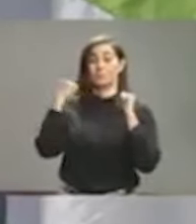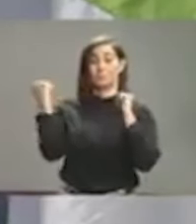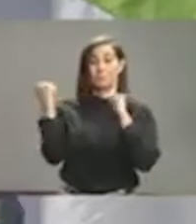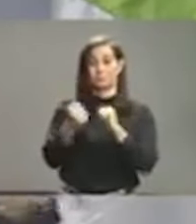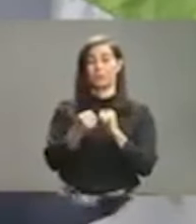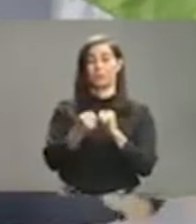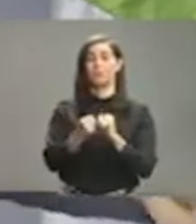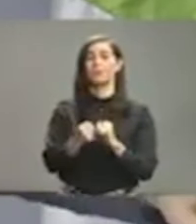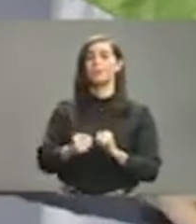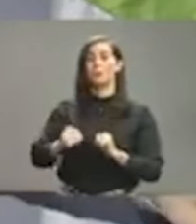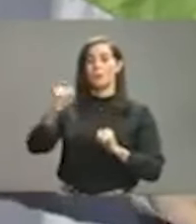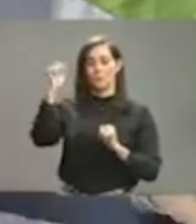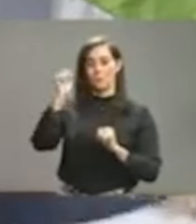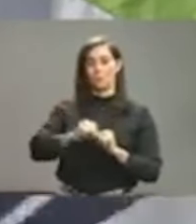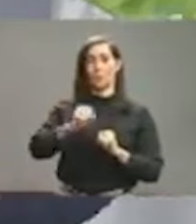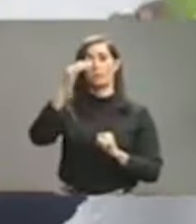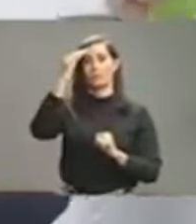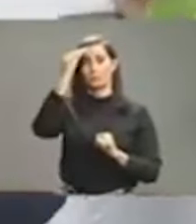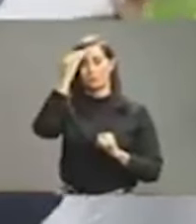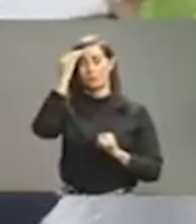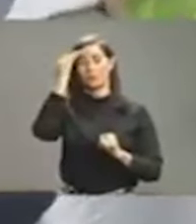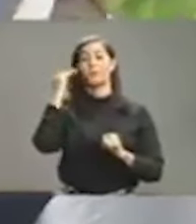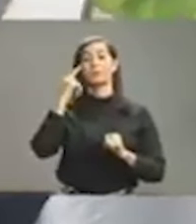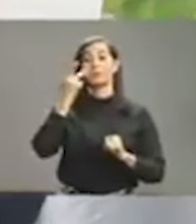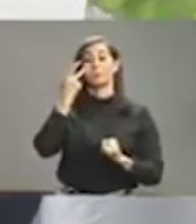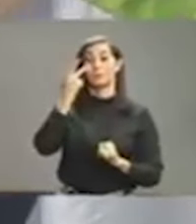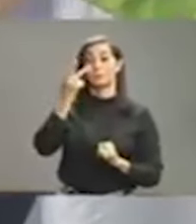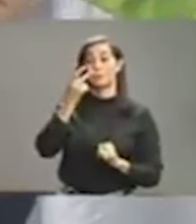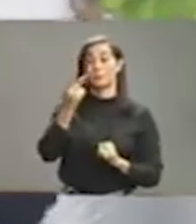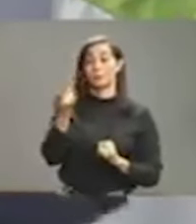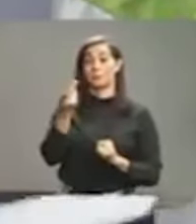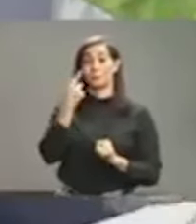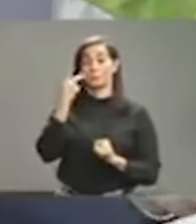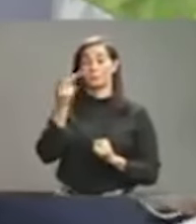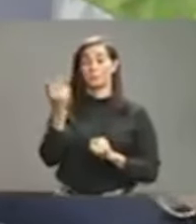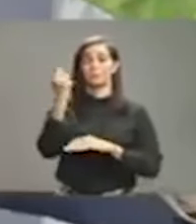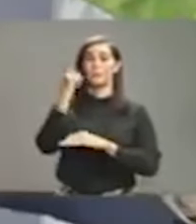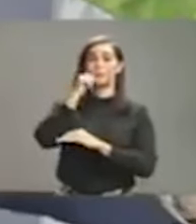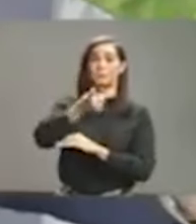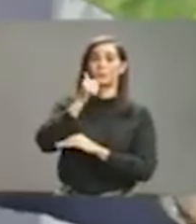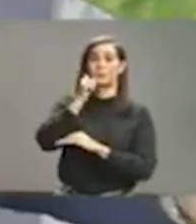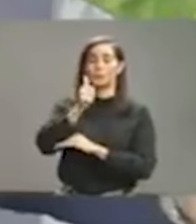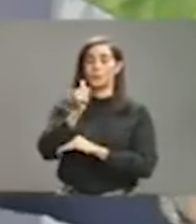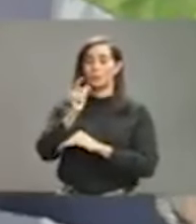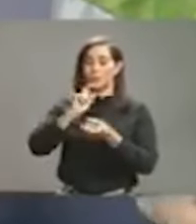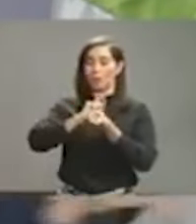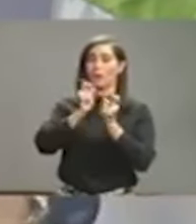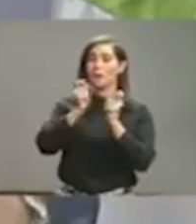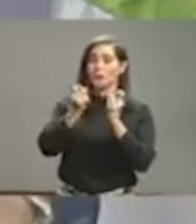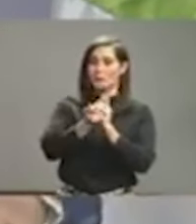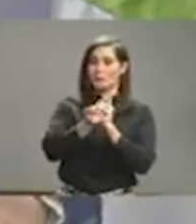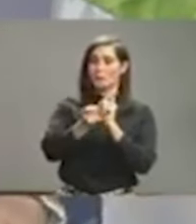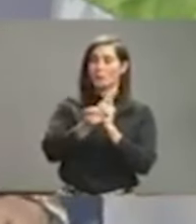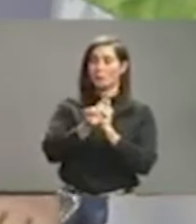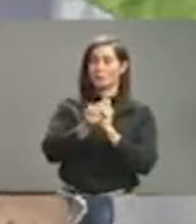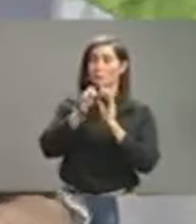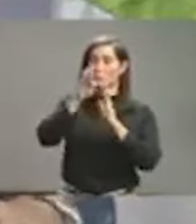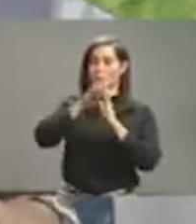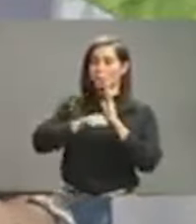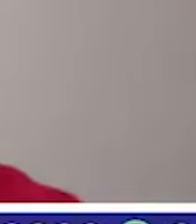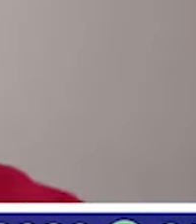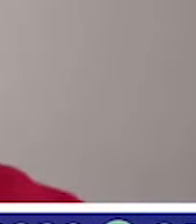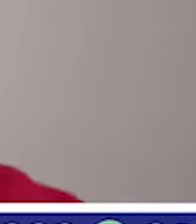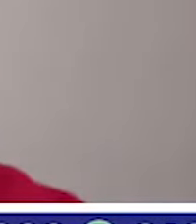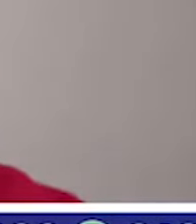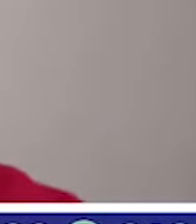la seguridad que esto que diariamente estamos llevando a cabo va a modificarse significativamente en el